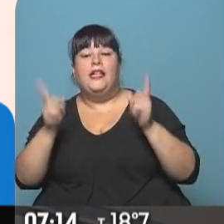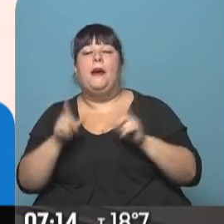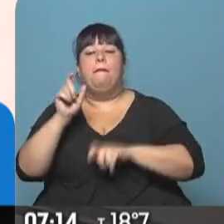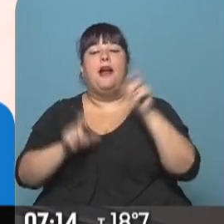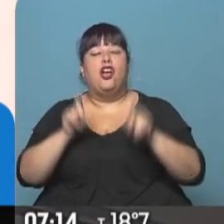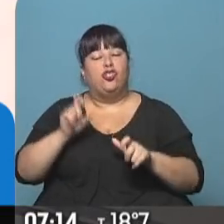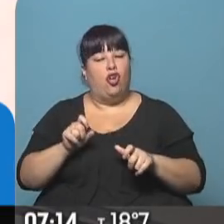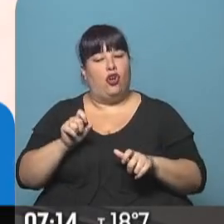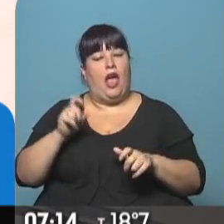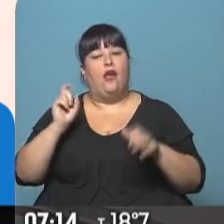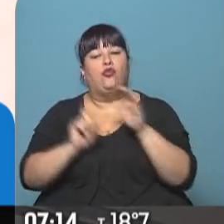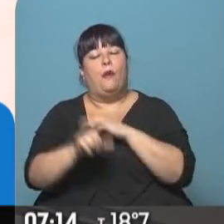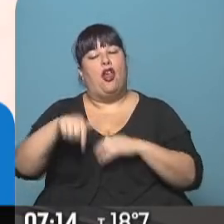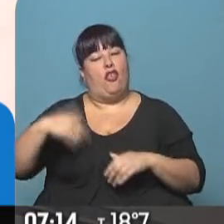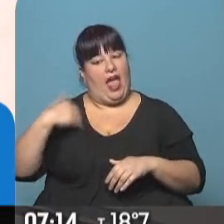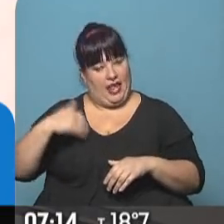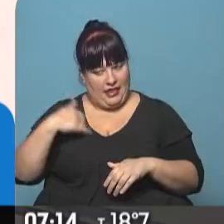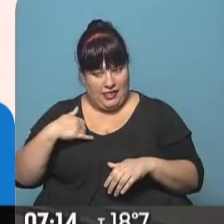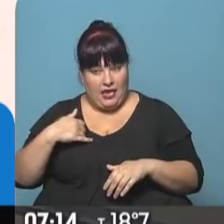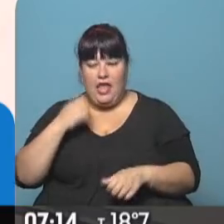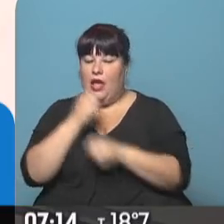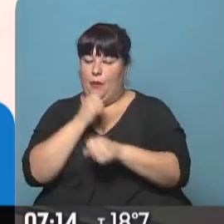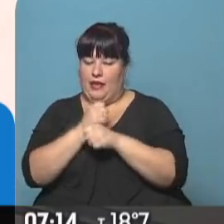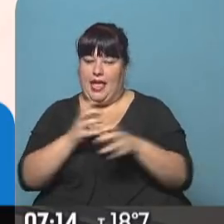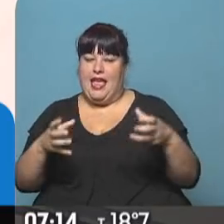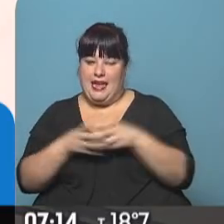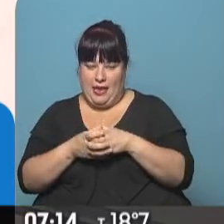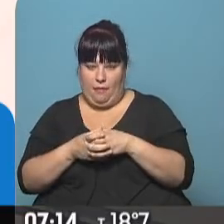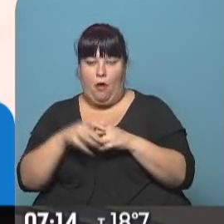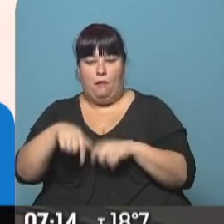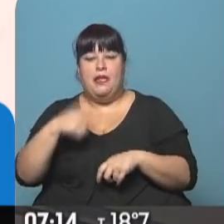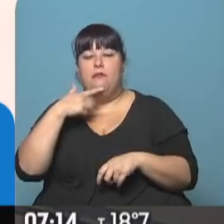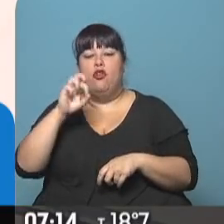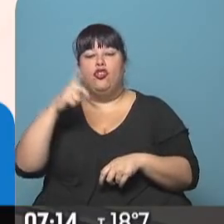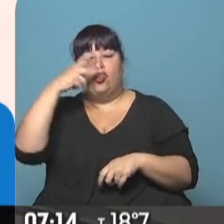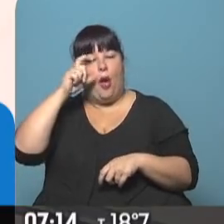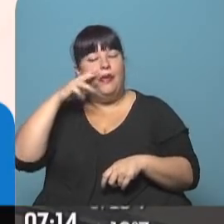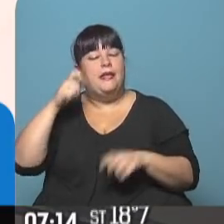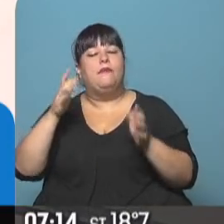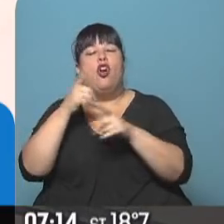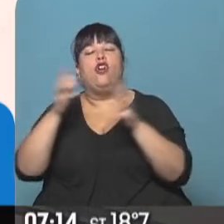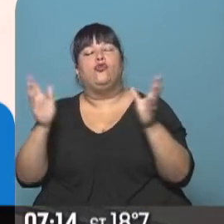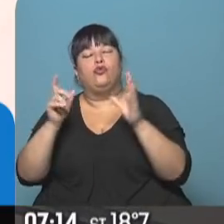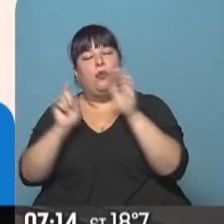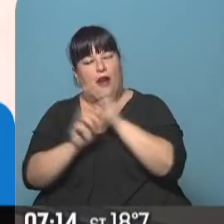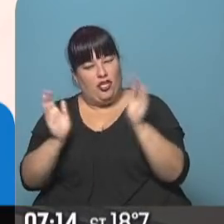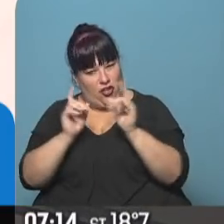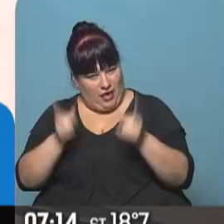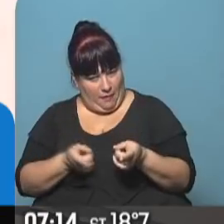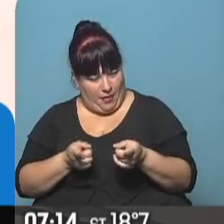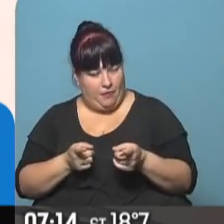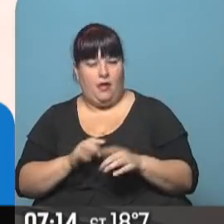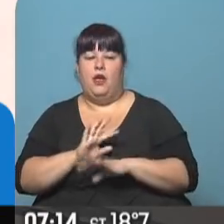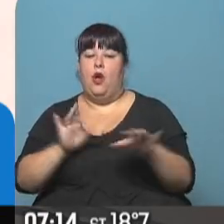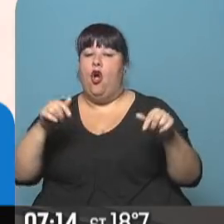personal submarinistas argentinos que van a trabajar en equipo a bordo del SOFICIEM con el mini submarino.